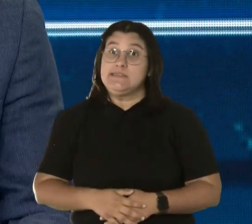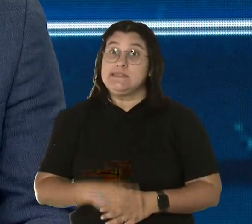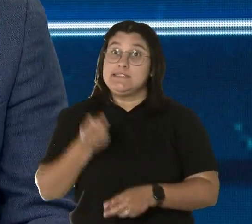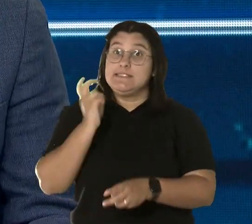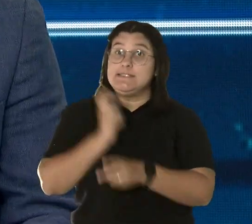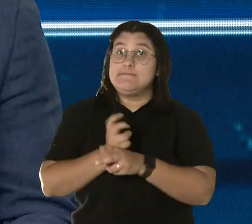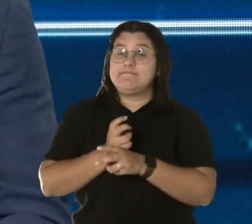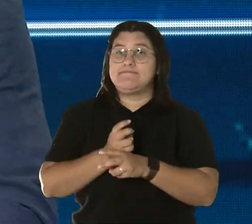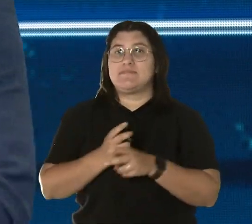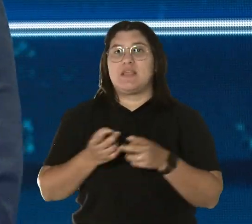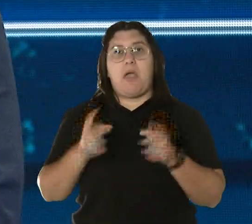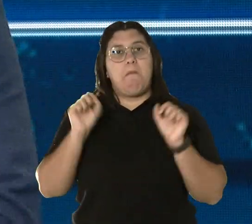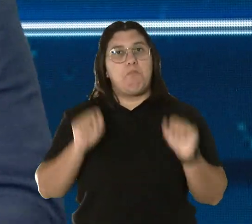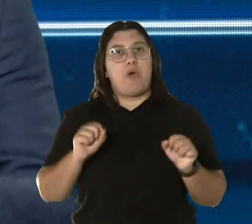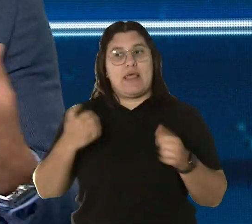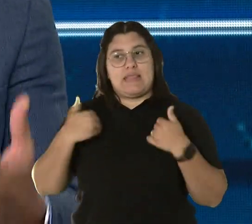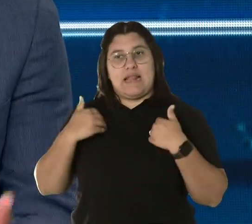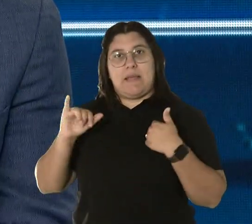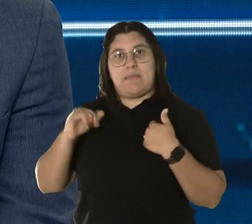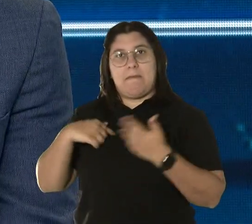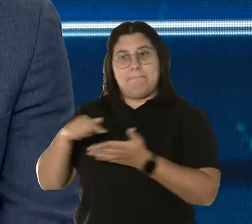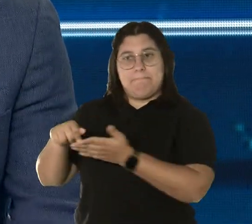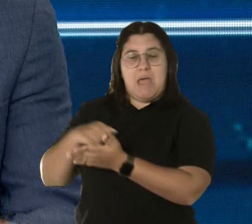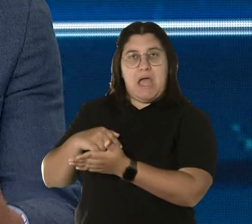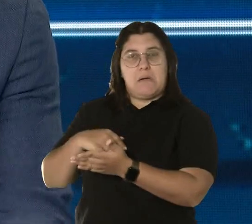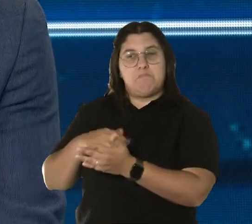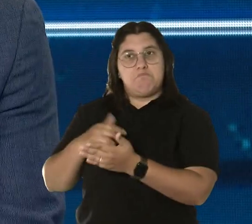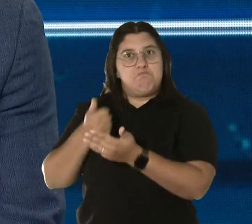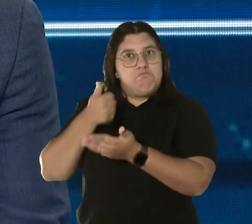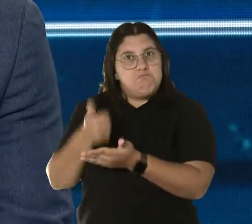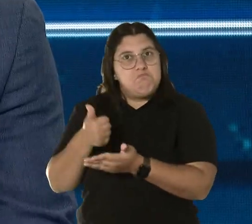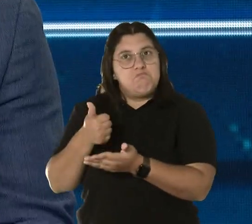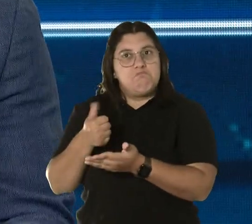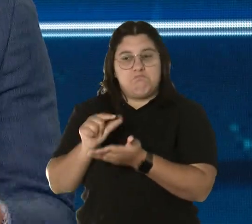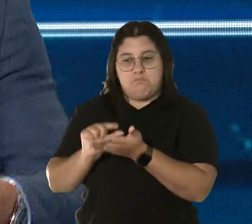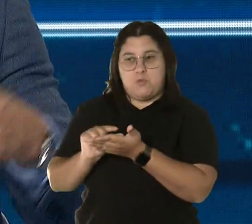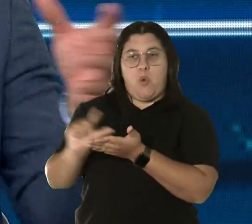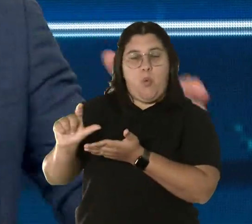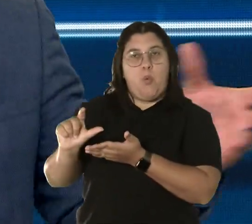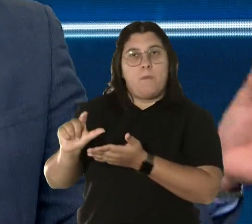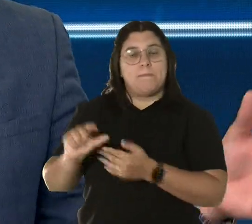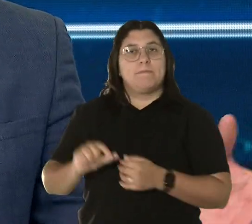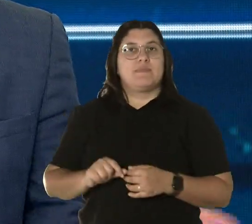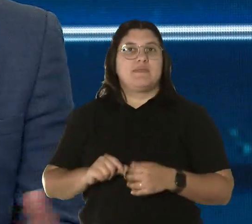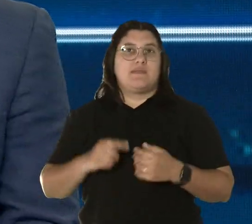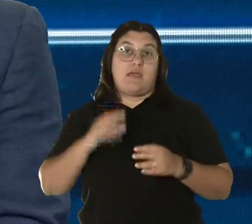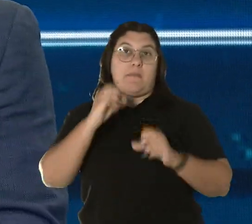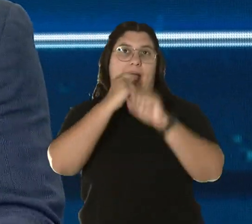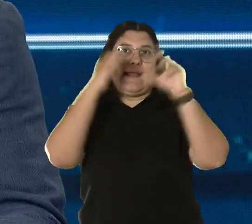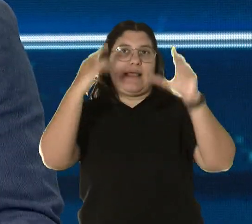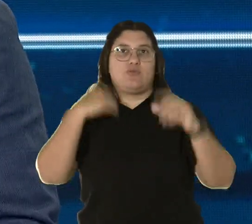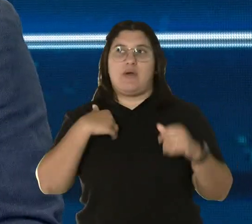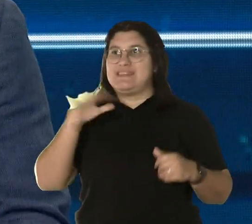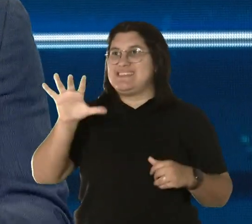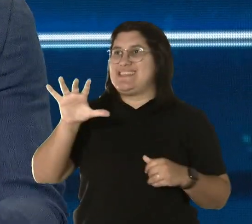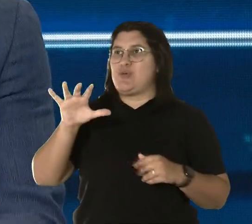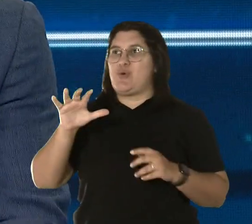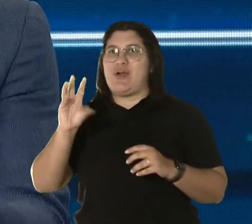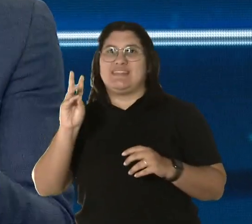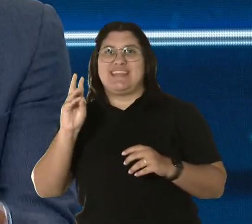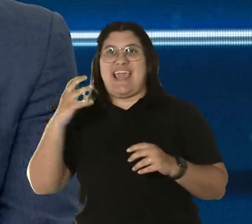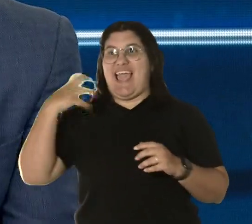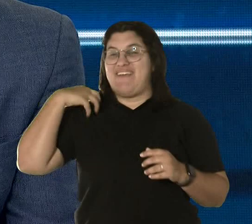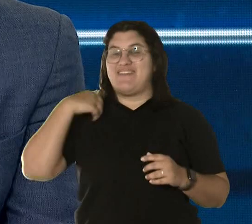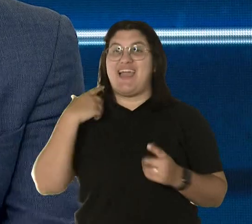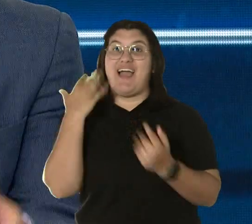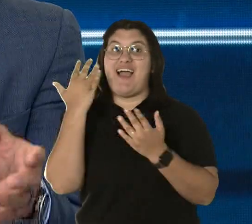misma vez puedan tener una paga honorosa en ese sentido, ¿verdad? Pero imagínate que en una graduación tú tengas a 5 o 6 patronos esperando